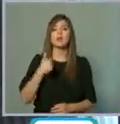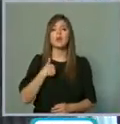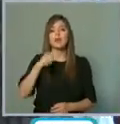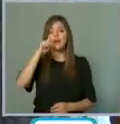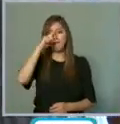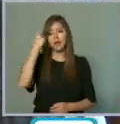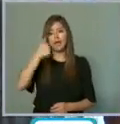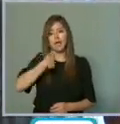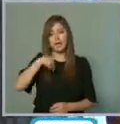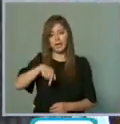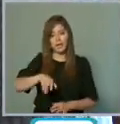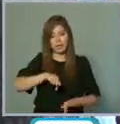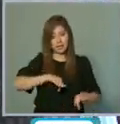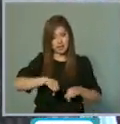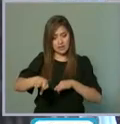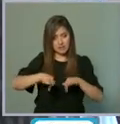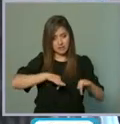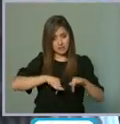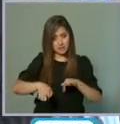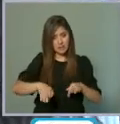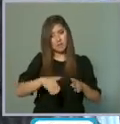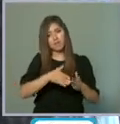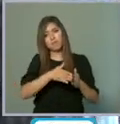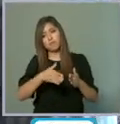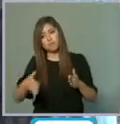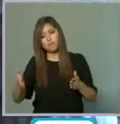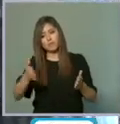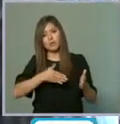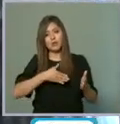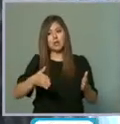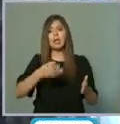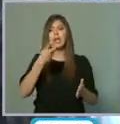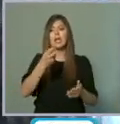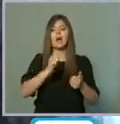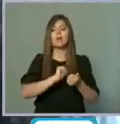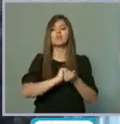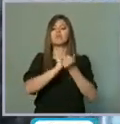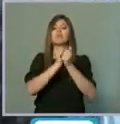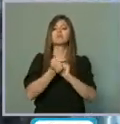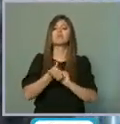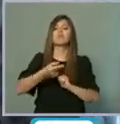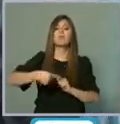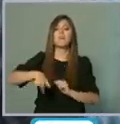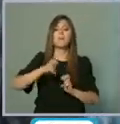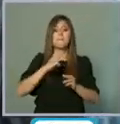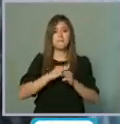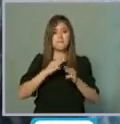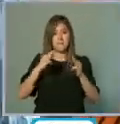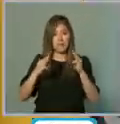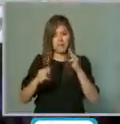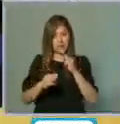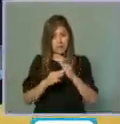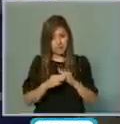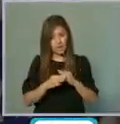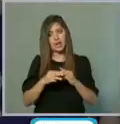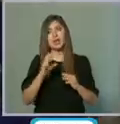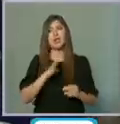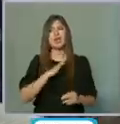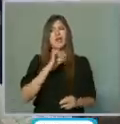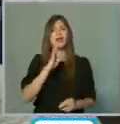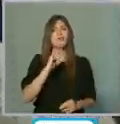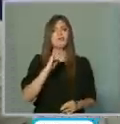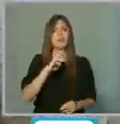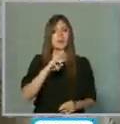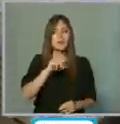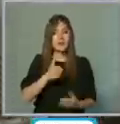trabajar aquí ya que vengan dintado, porque eso es prácticamente todo el material de que es de fibras tiene que